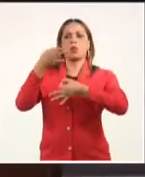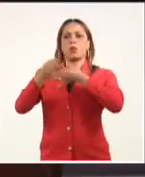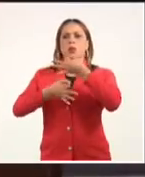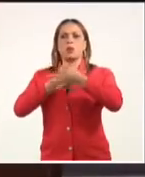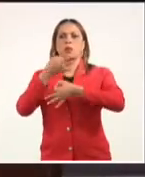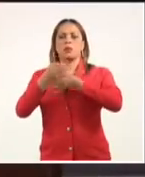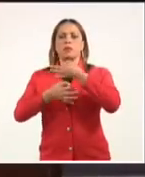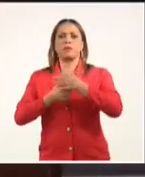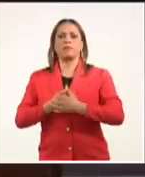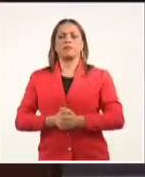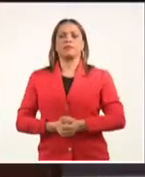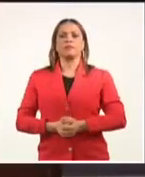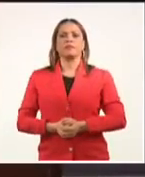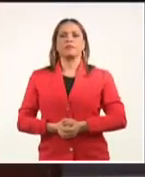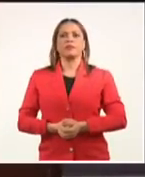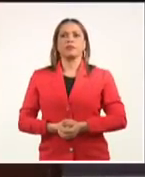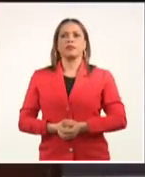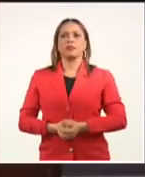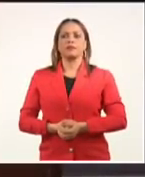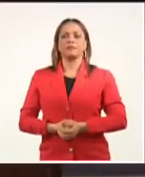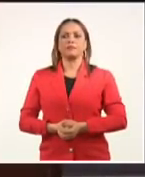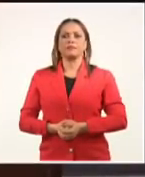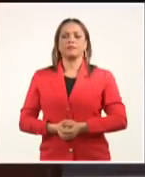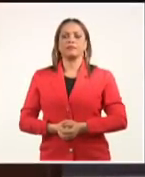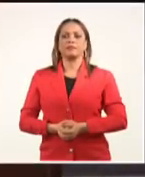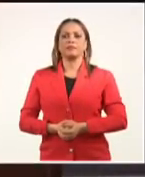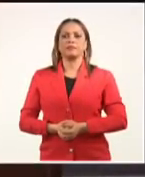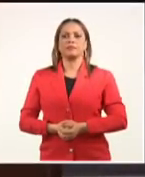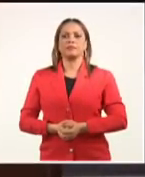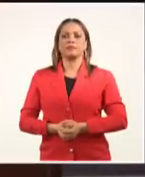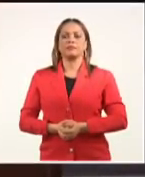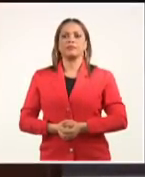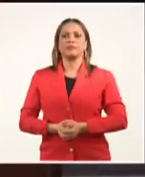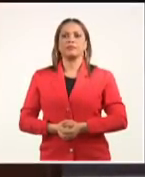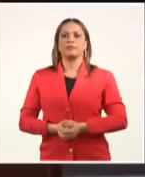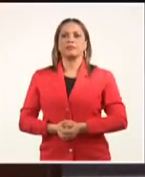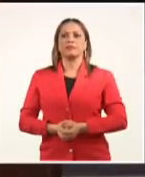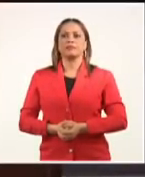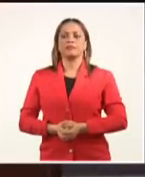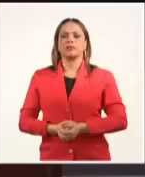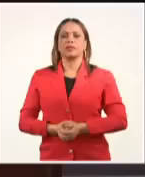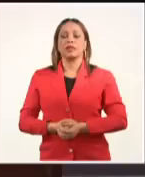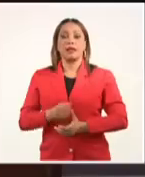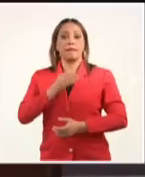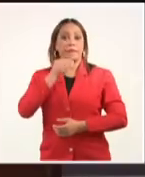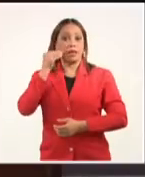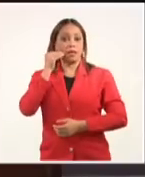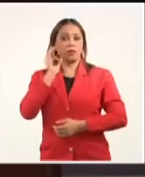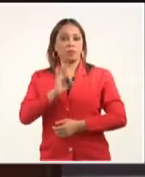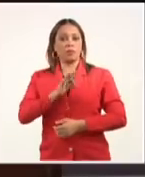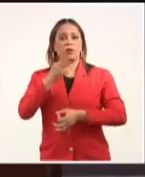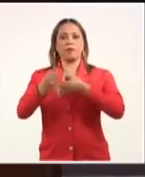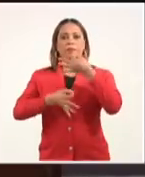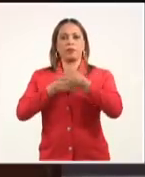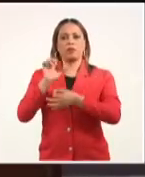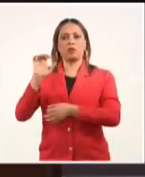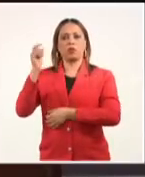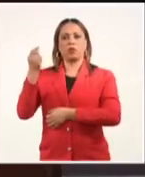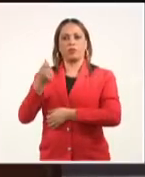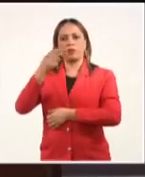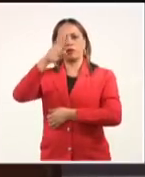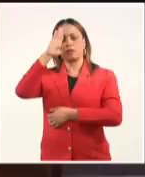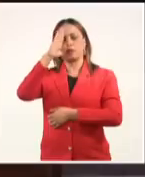en la compleja e inaplazable batalla económica, es imperativo avanzar